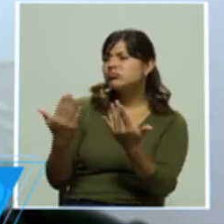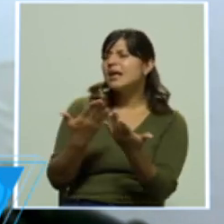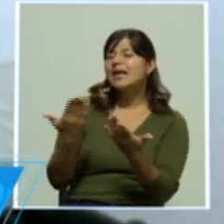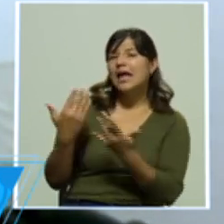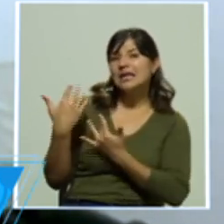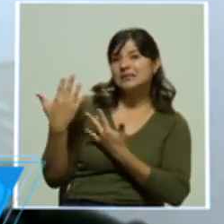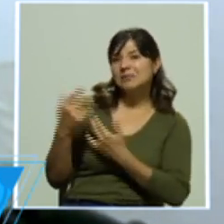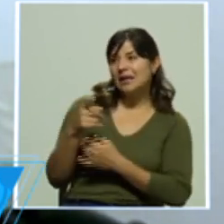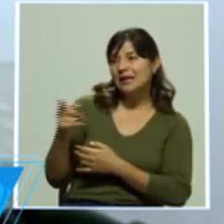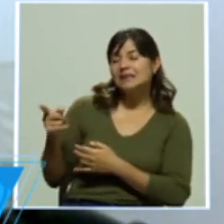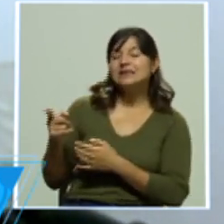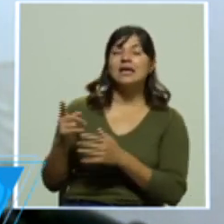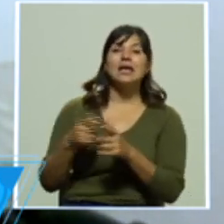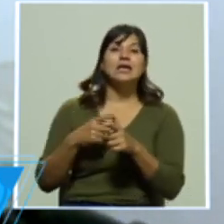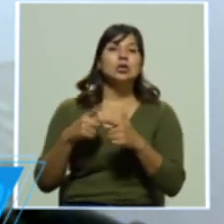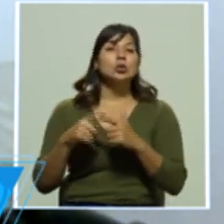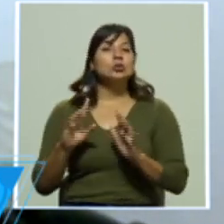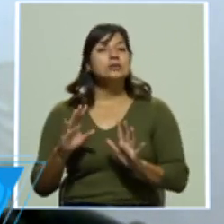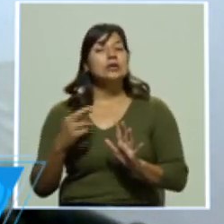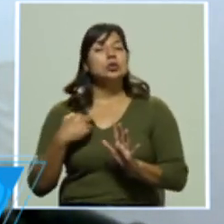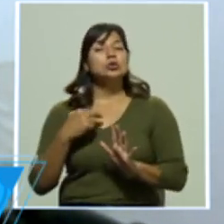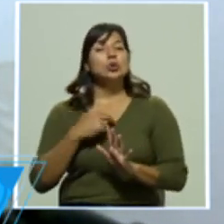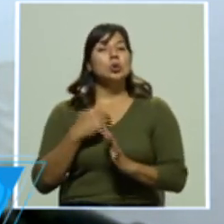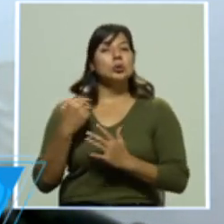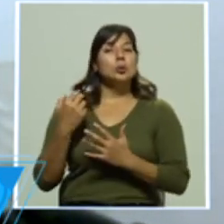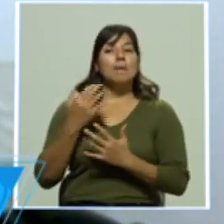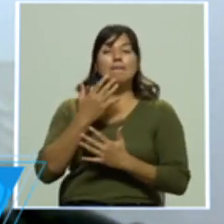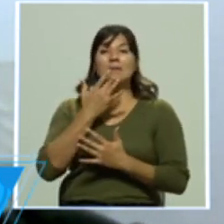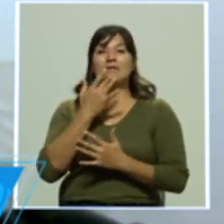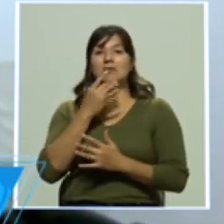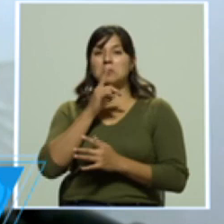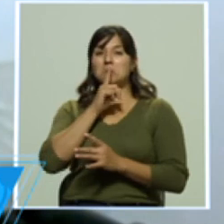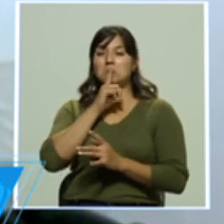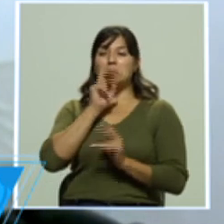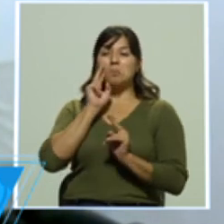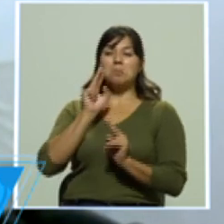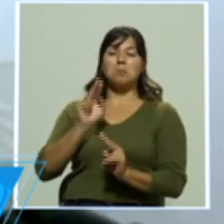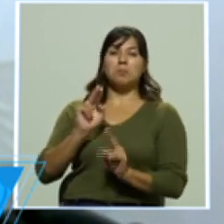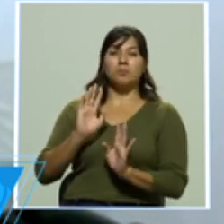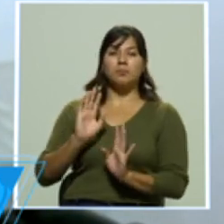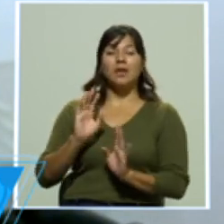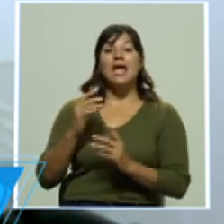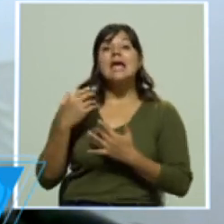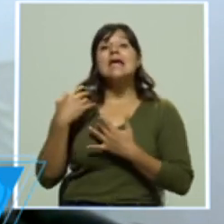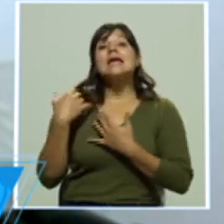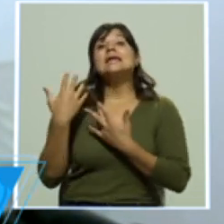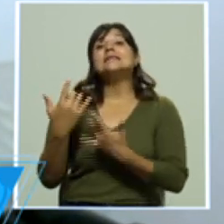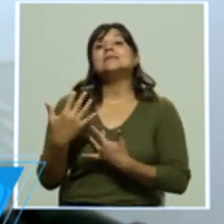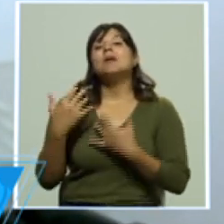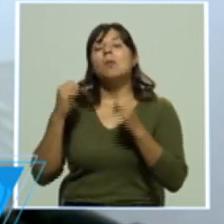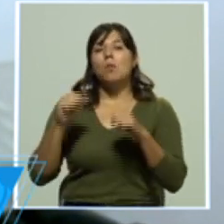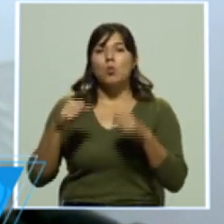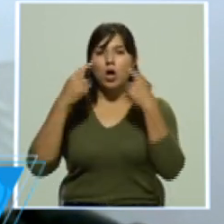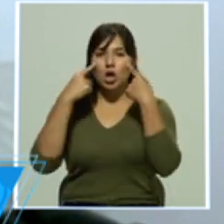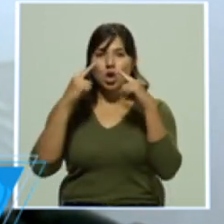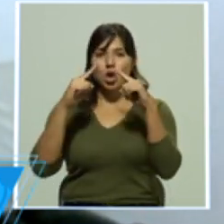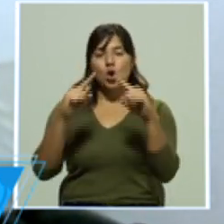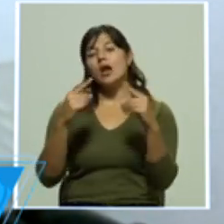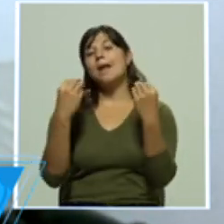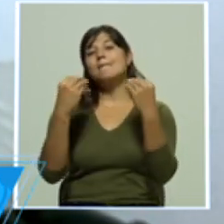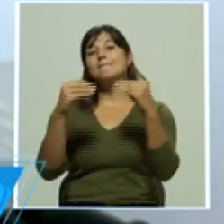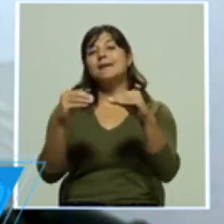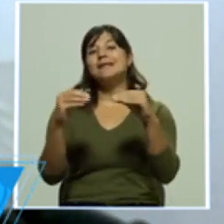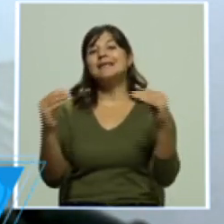comenté, son conservadoras. Se espera que se puedan alcanzar las ventas del año